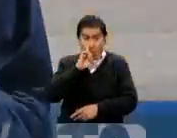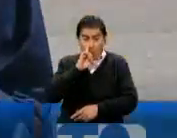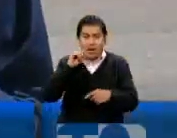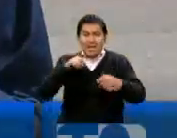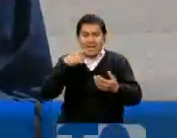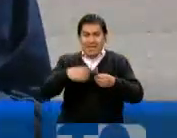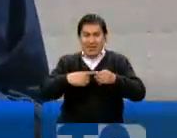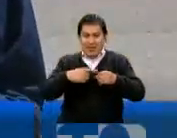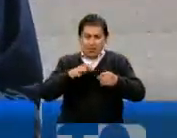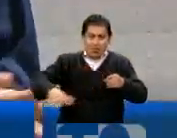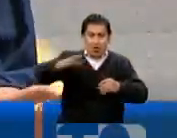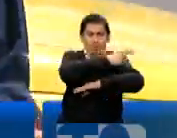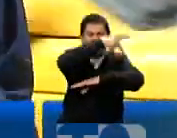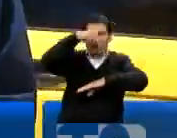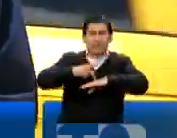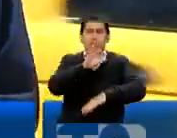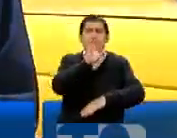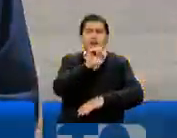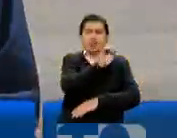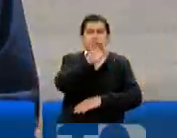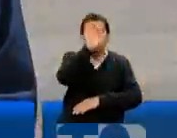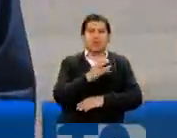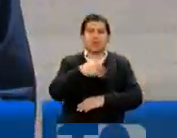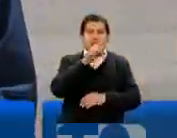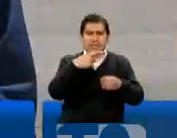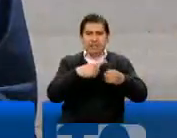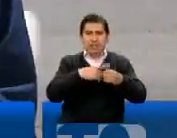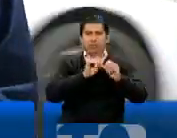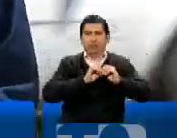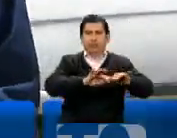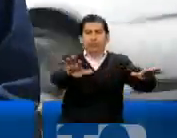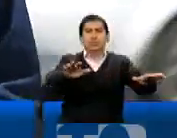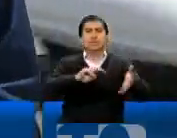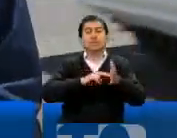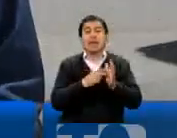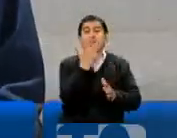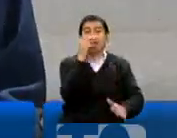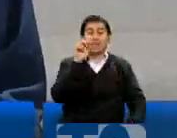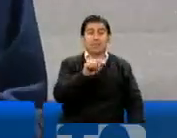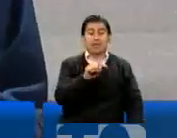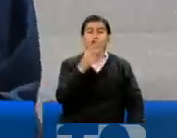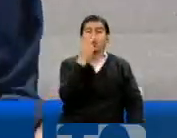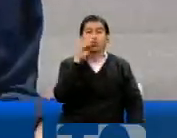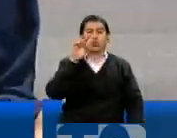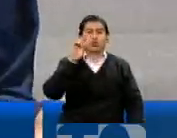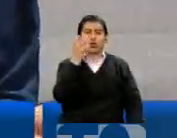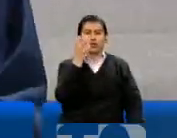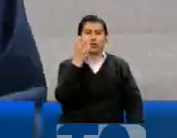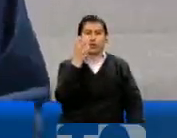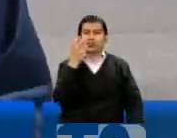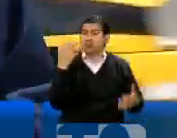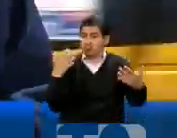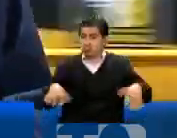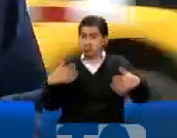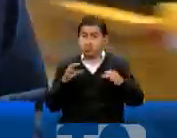94 por ciento de los casos confirmados en la provincia de pichincha es decir 13 mil 212 casos es por eso que